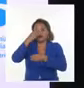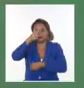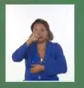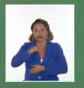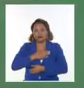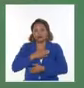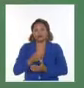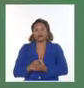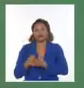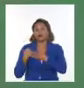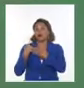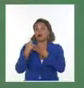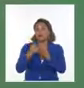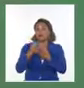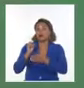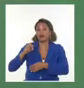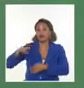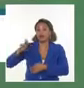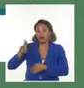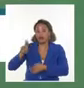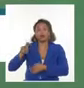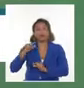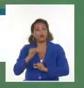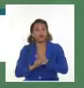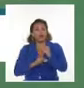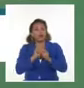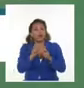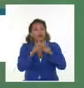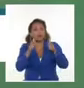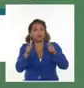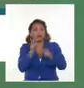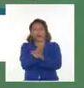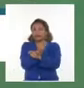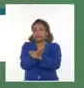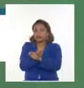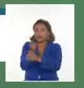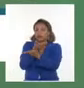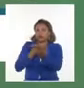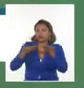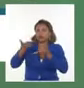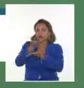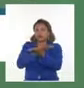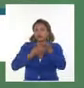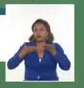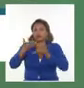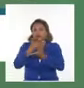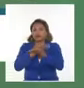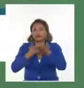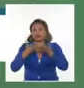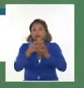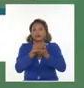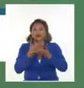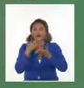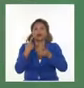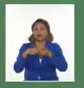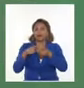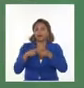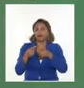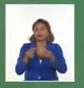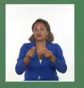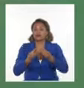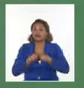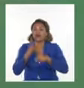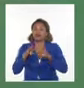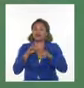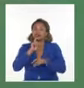de las Naciones Unidas se ha podido ampliar con la capacitación, con el intercambio, con el suministro de insumos que a veces se nos hace